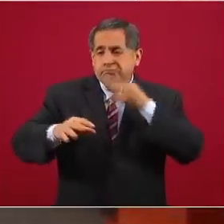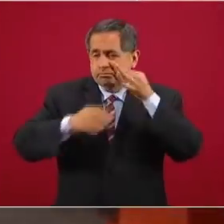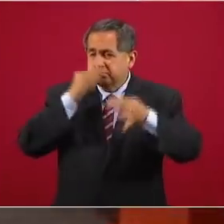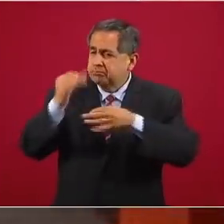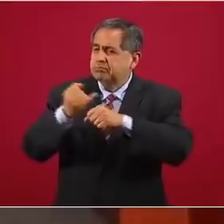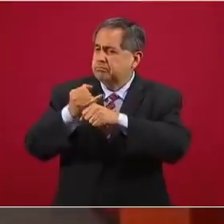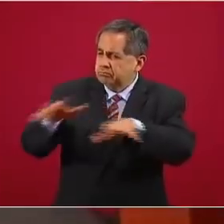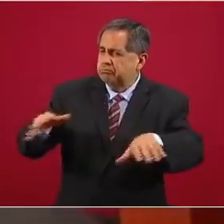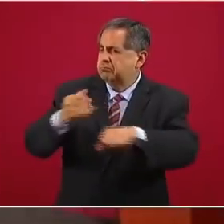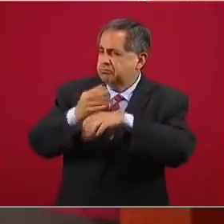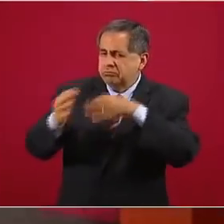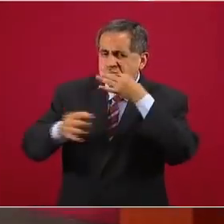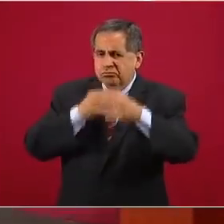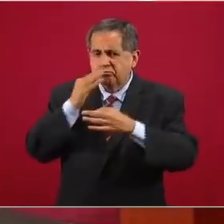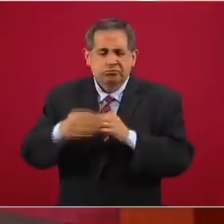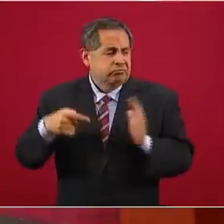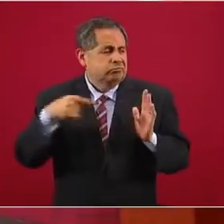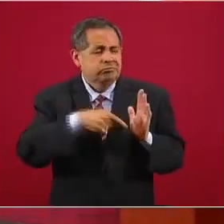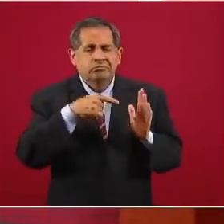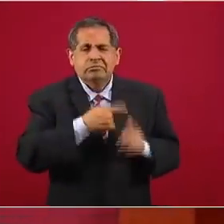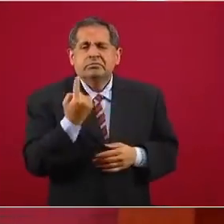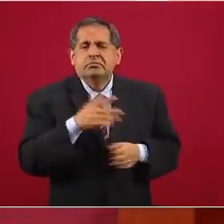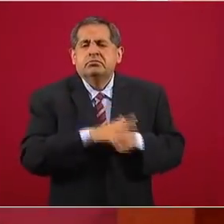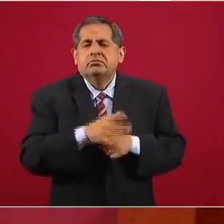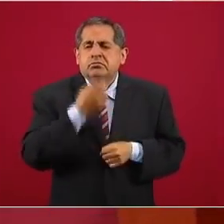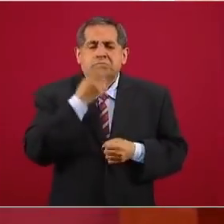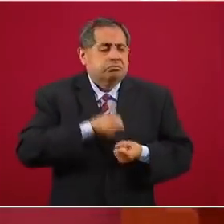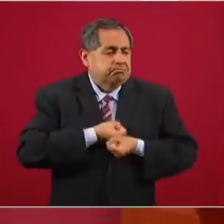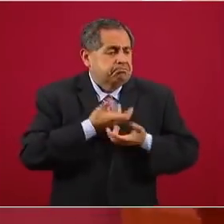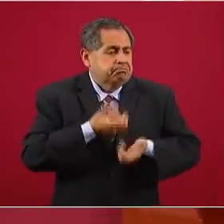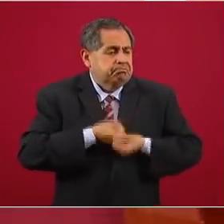informara qué declaró